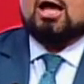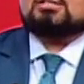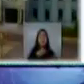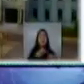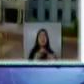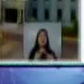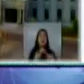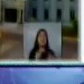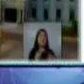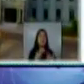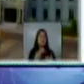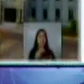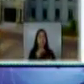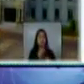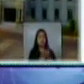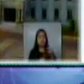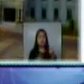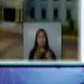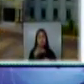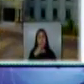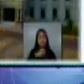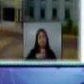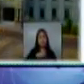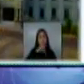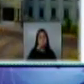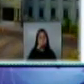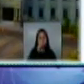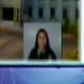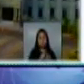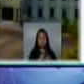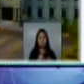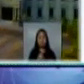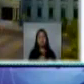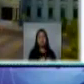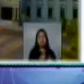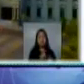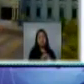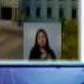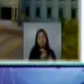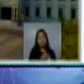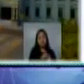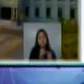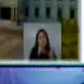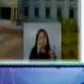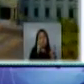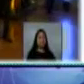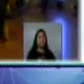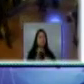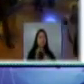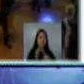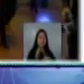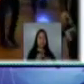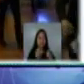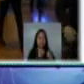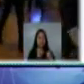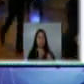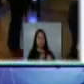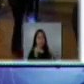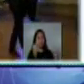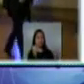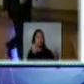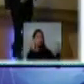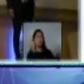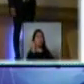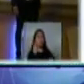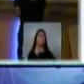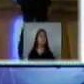dices, hace varios años, para proyectos de desarrollo, para proyectos de inversión, para proyectos que traigan esa productividad, ese